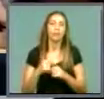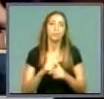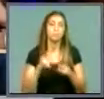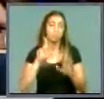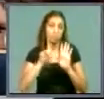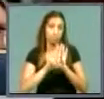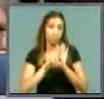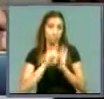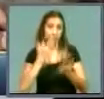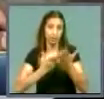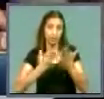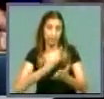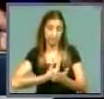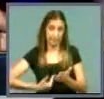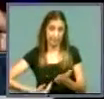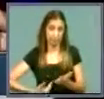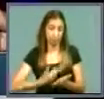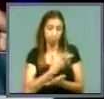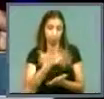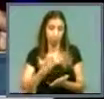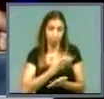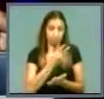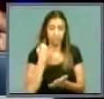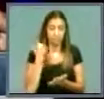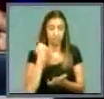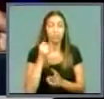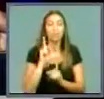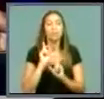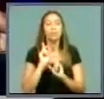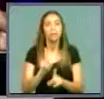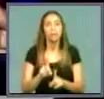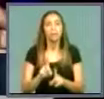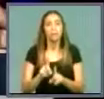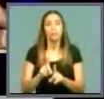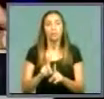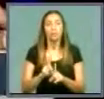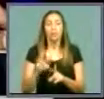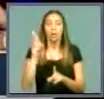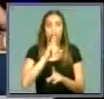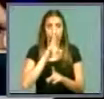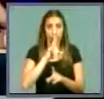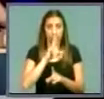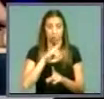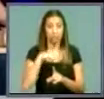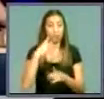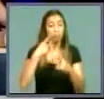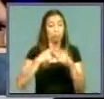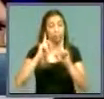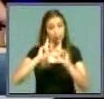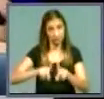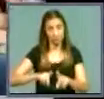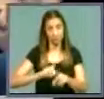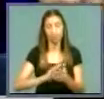judiciales muy importantes. Así es que también desde lo que es el género es un festejo la democracia